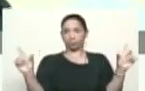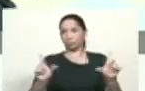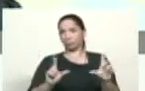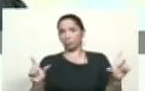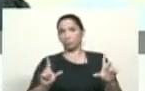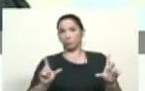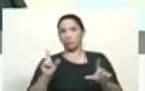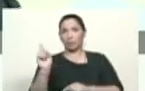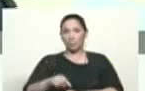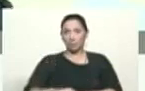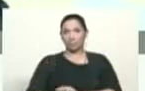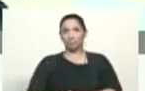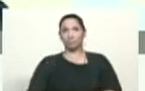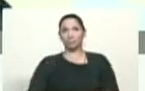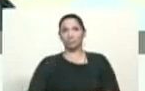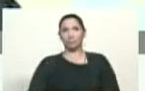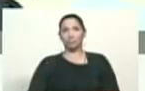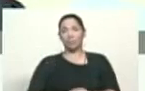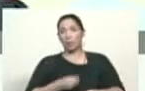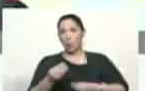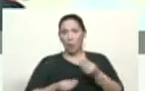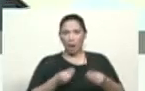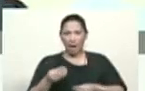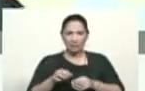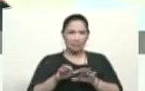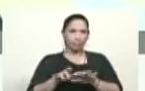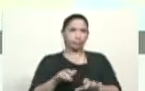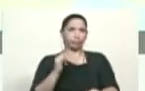comunicación también. Lo hacen por las redes sociales.